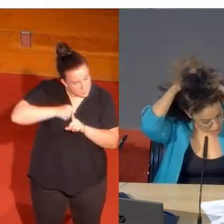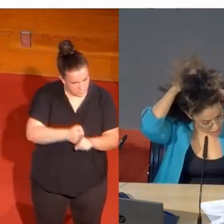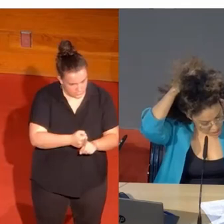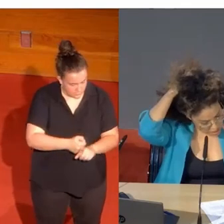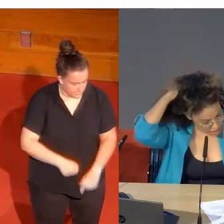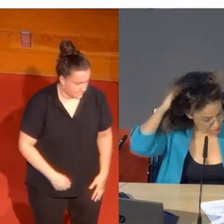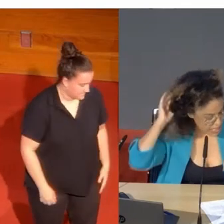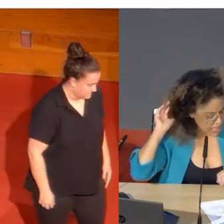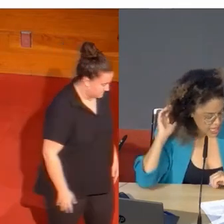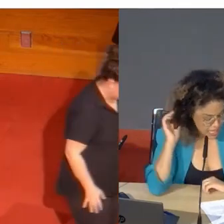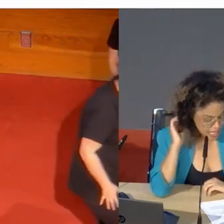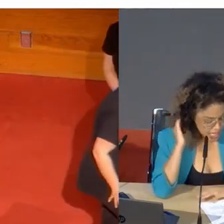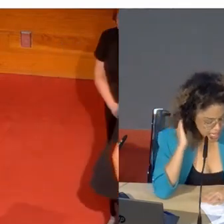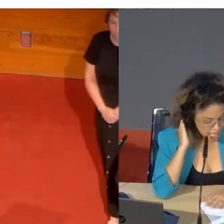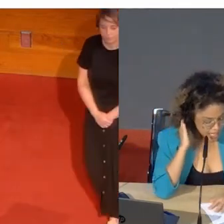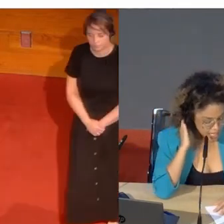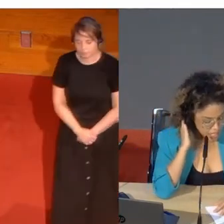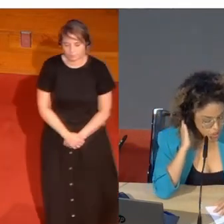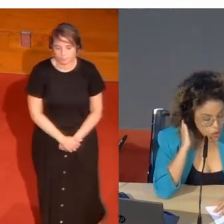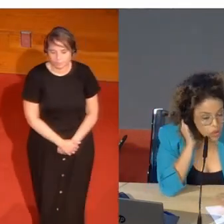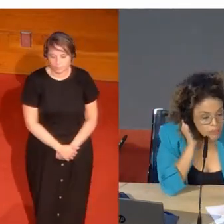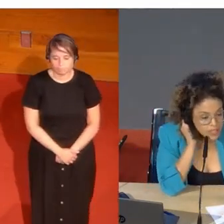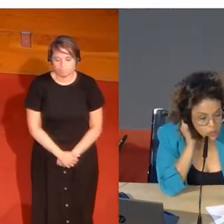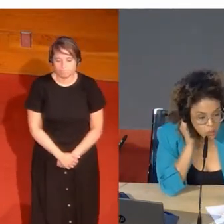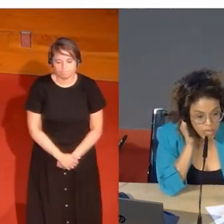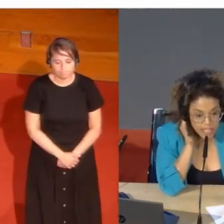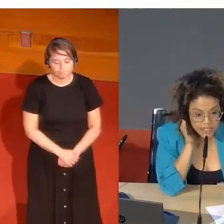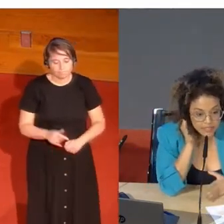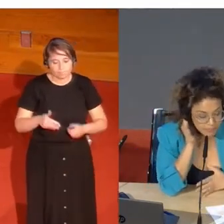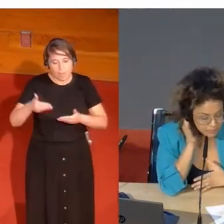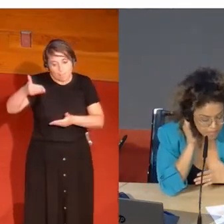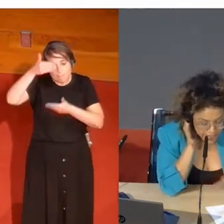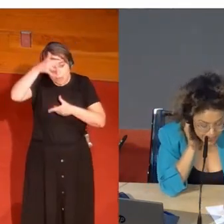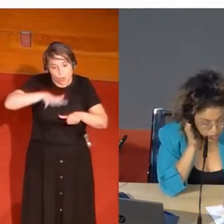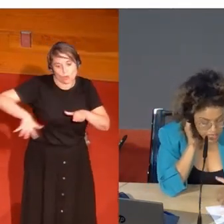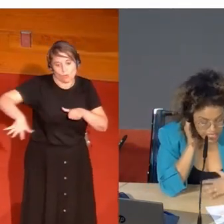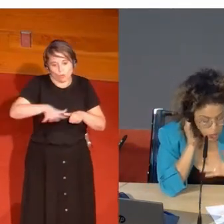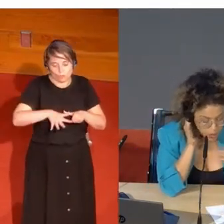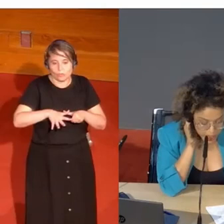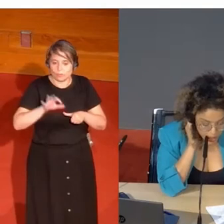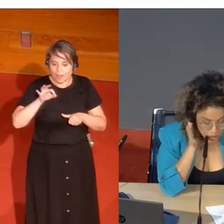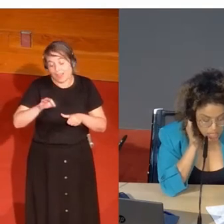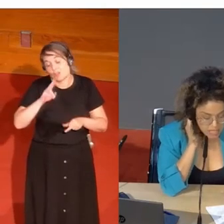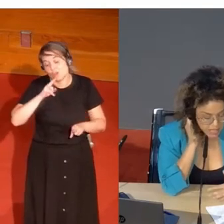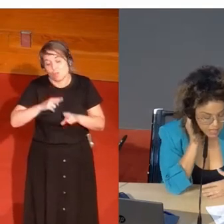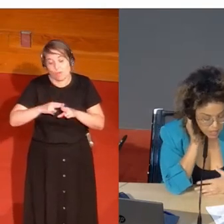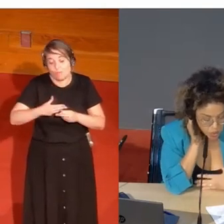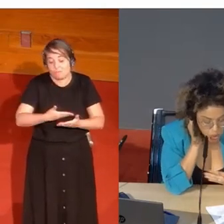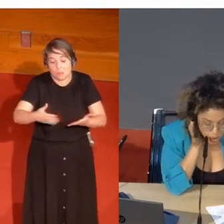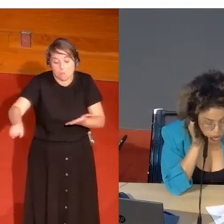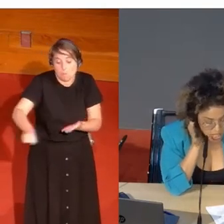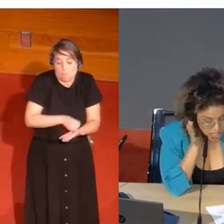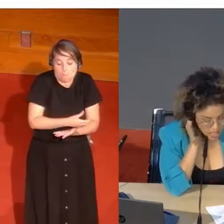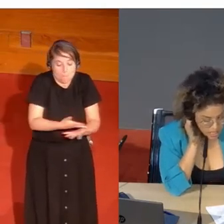entonces eh lo han convertido en un lugar reitero en ese agujero negro que que